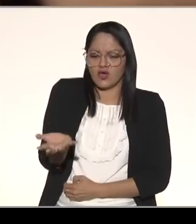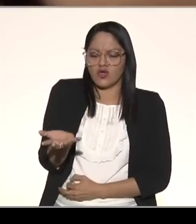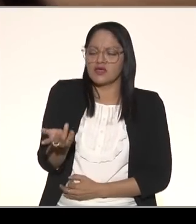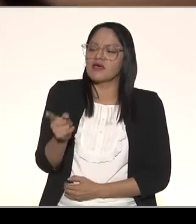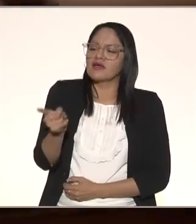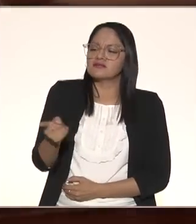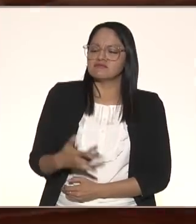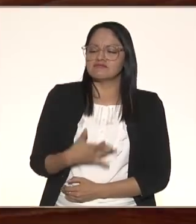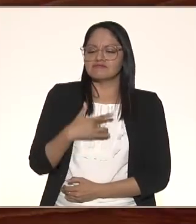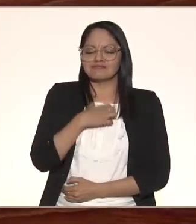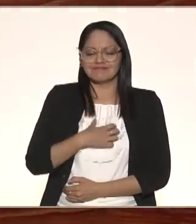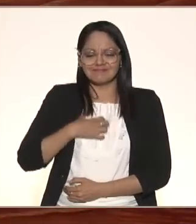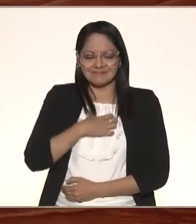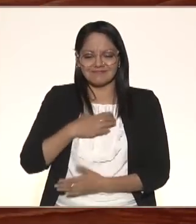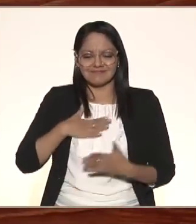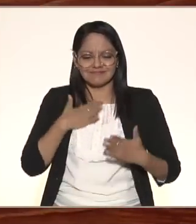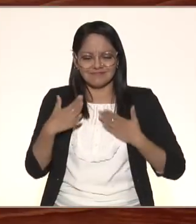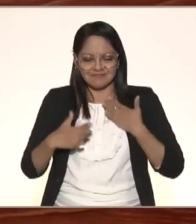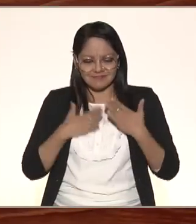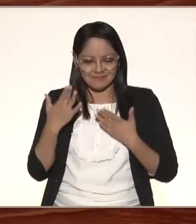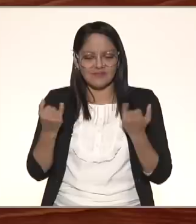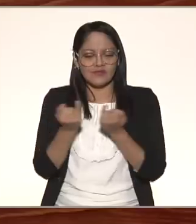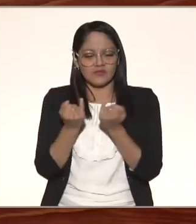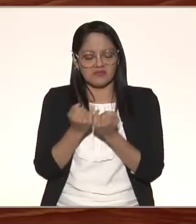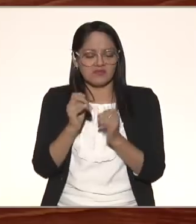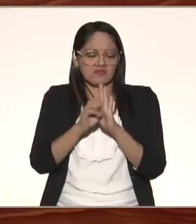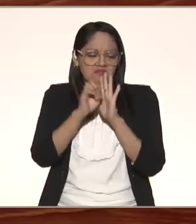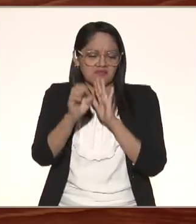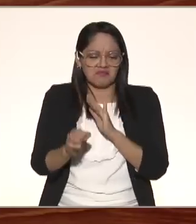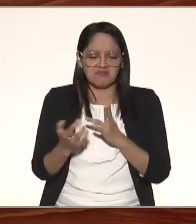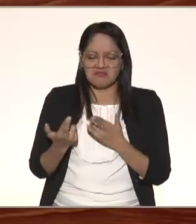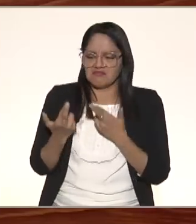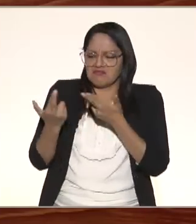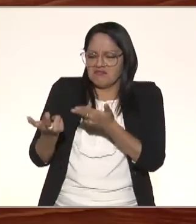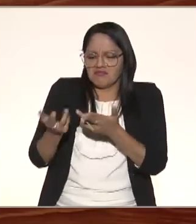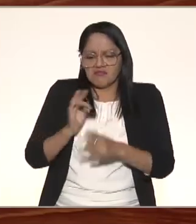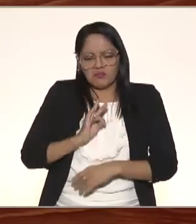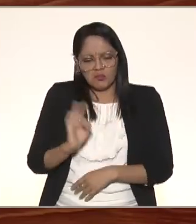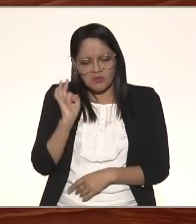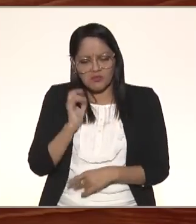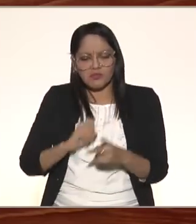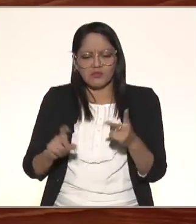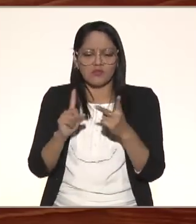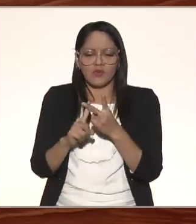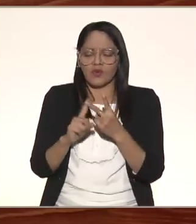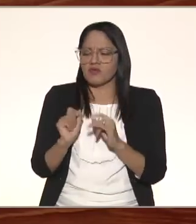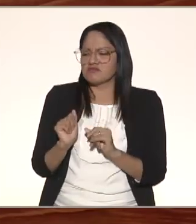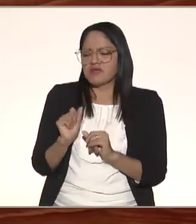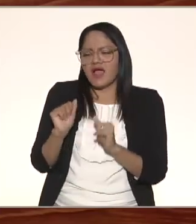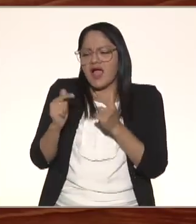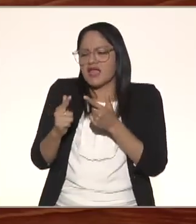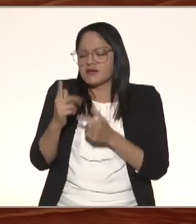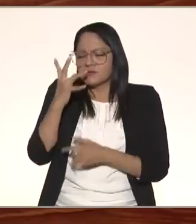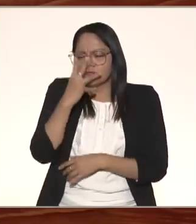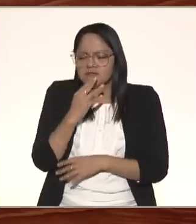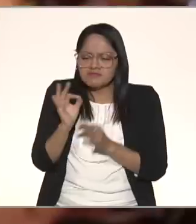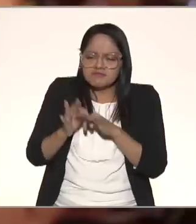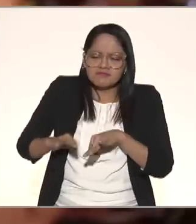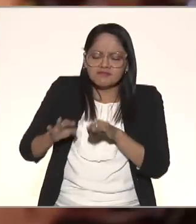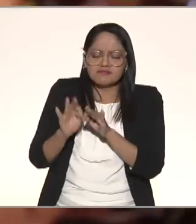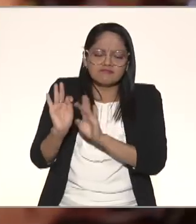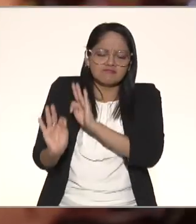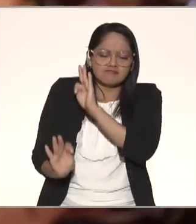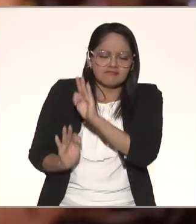disfrute. Así sea, pues en forma de regalos o como un gesto importante, sobre todo,